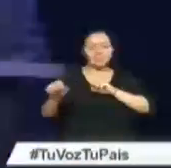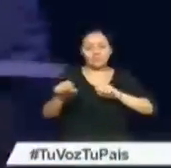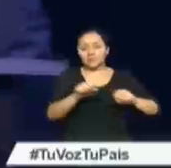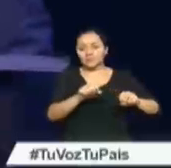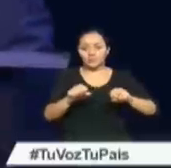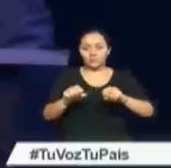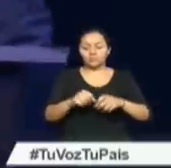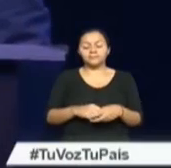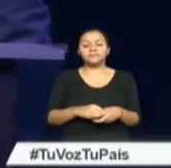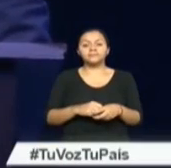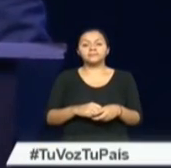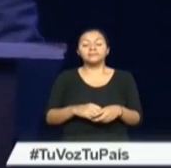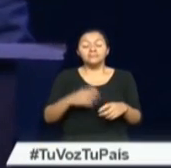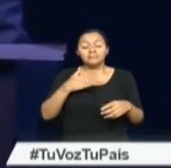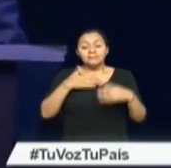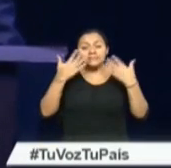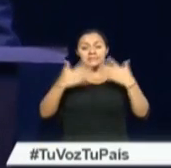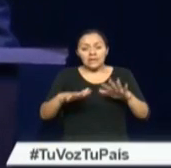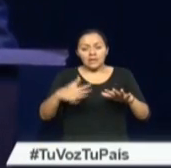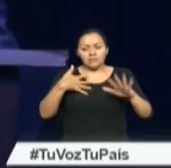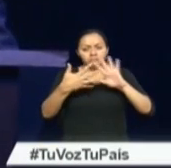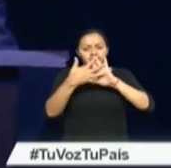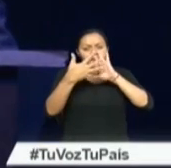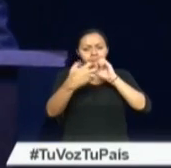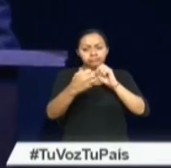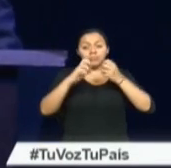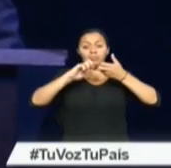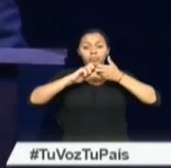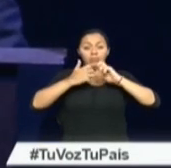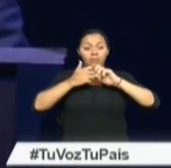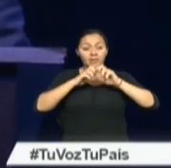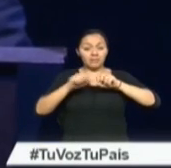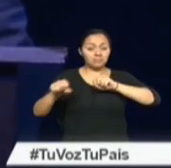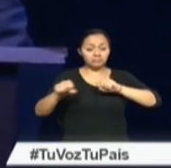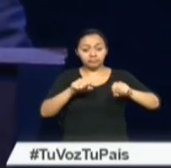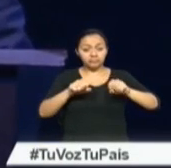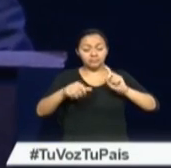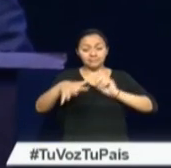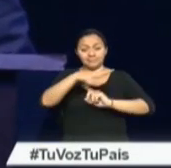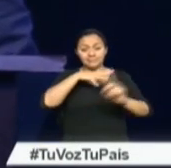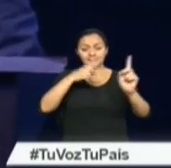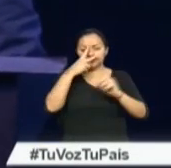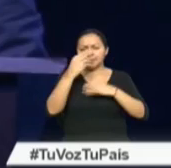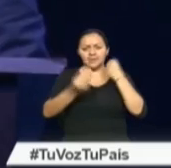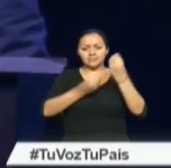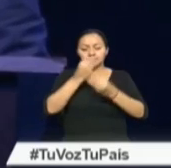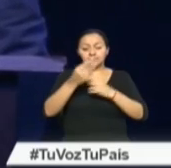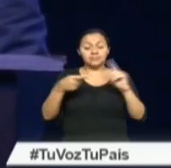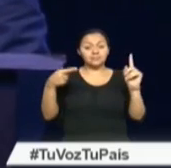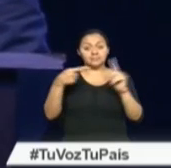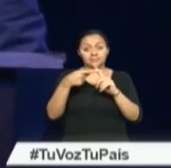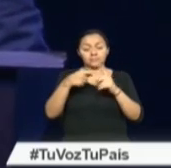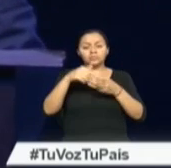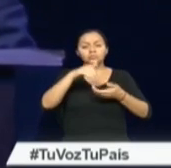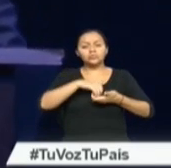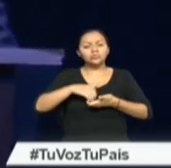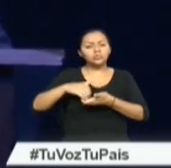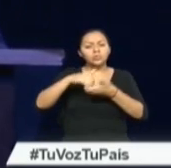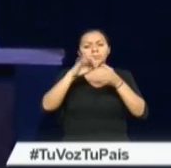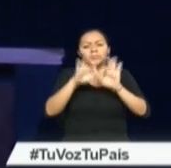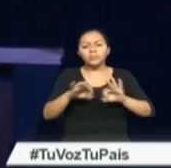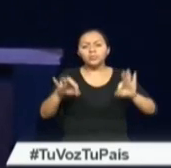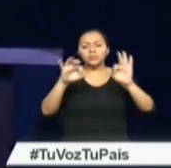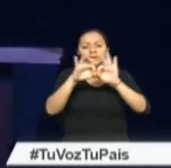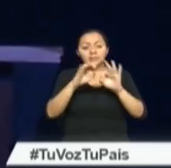afectadas. Entendimos que para enfrentar una catástrofe de esa magnitud, la solidaridad